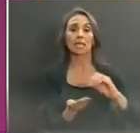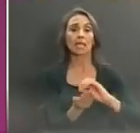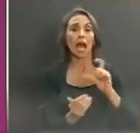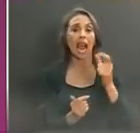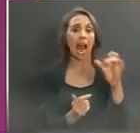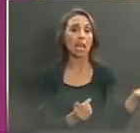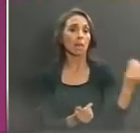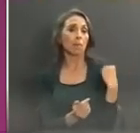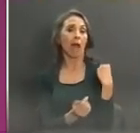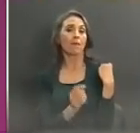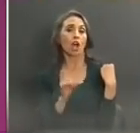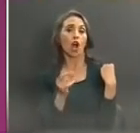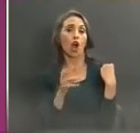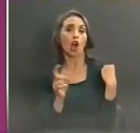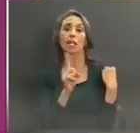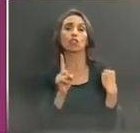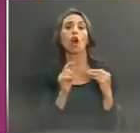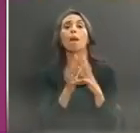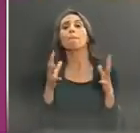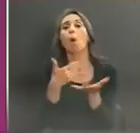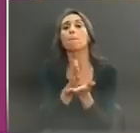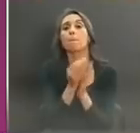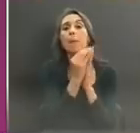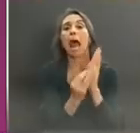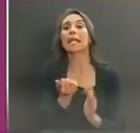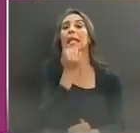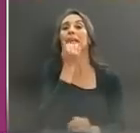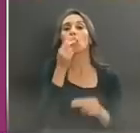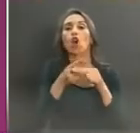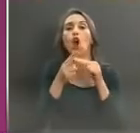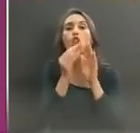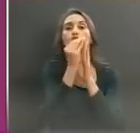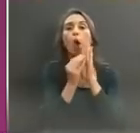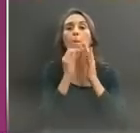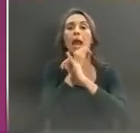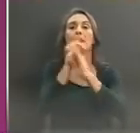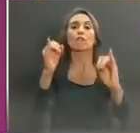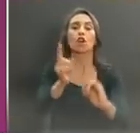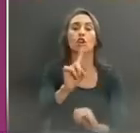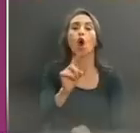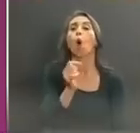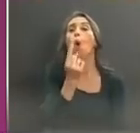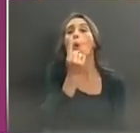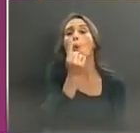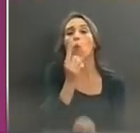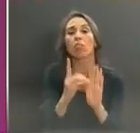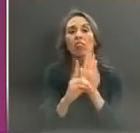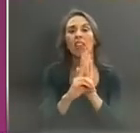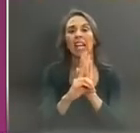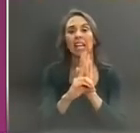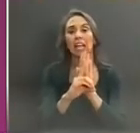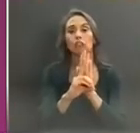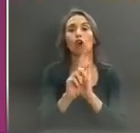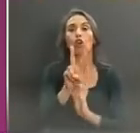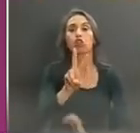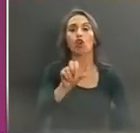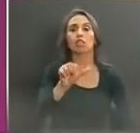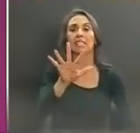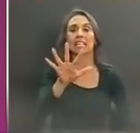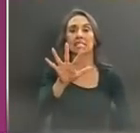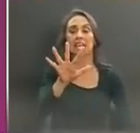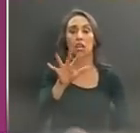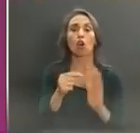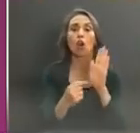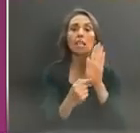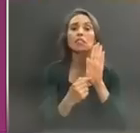gobernador? Es que no era tan plan, quizás nos equivocamos comunicacionalmente. Era un decreto, el 265, que lo único